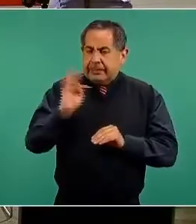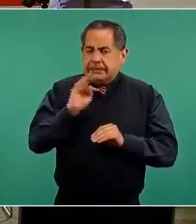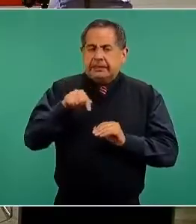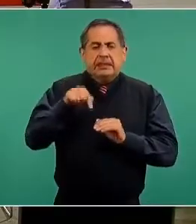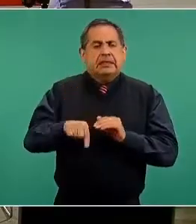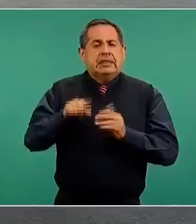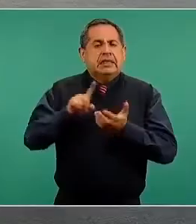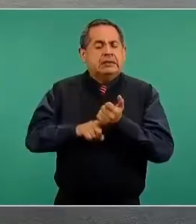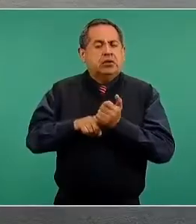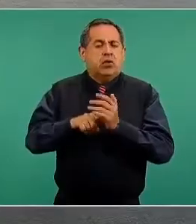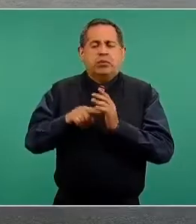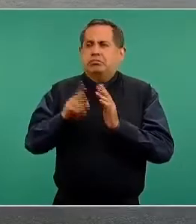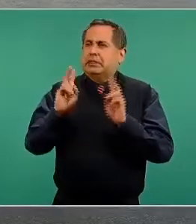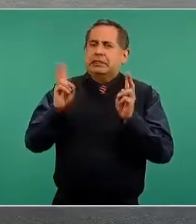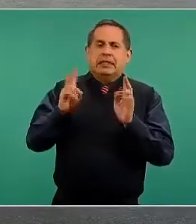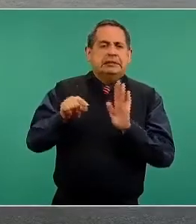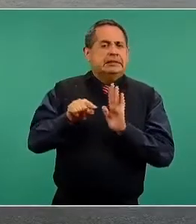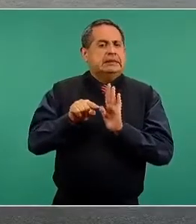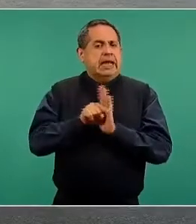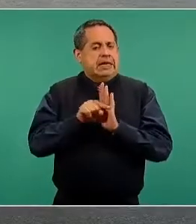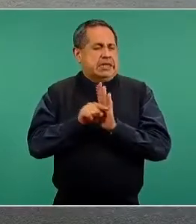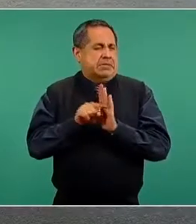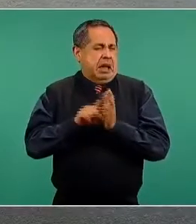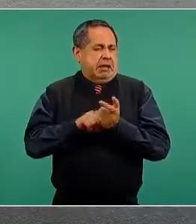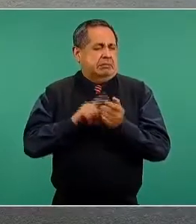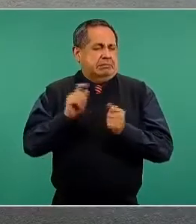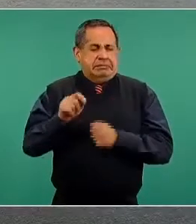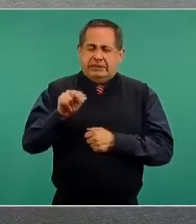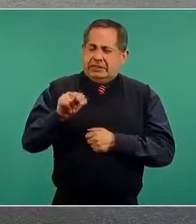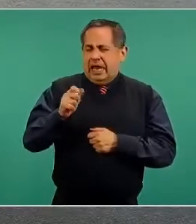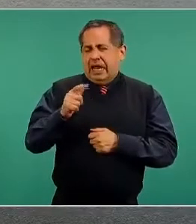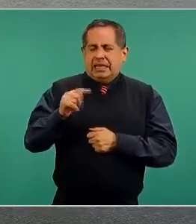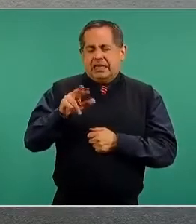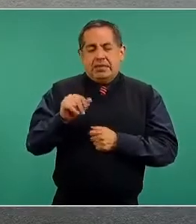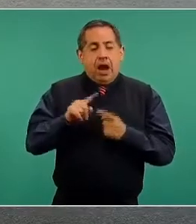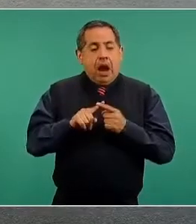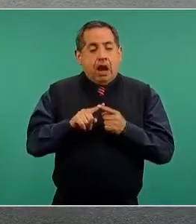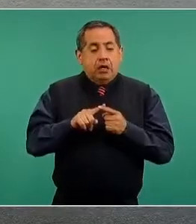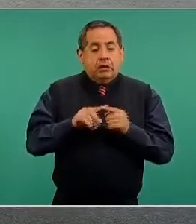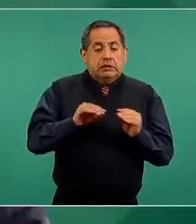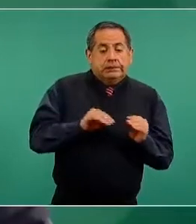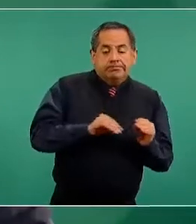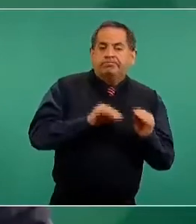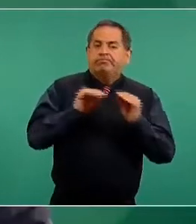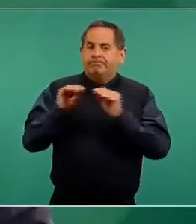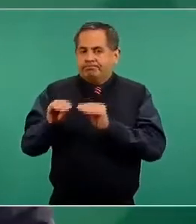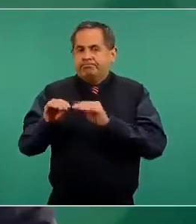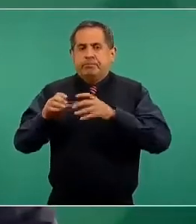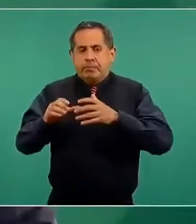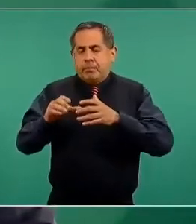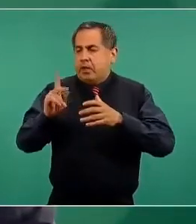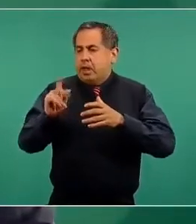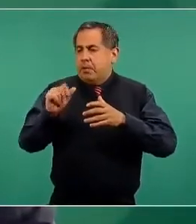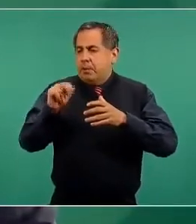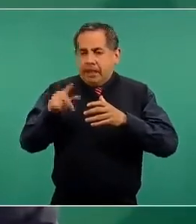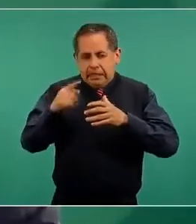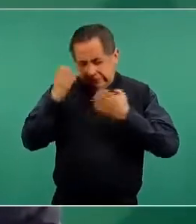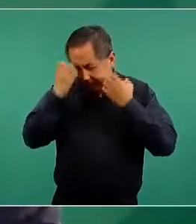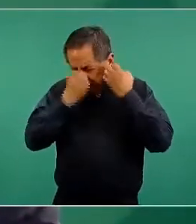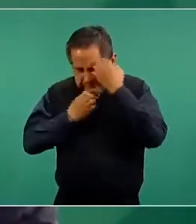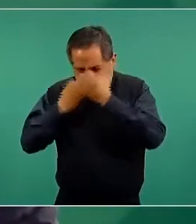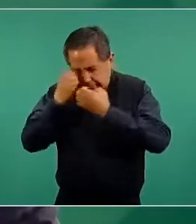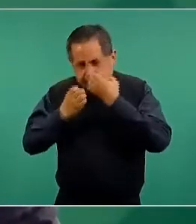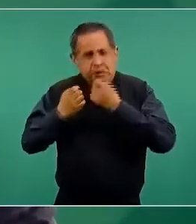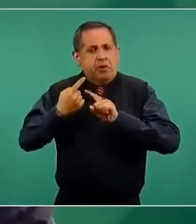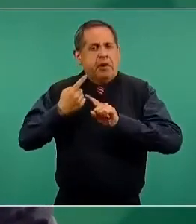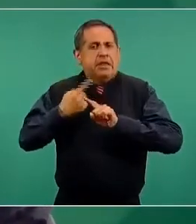cierta proporción de las que resultan negativas pasan al panel. Y en el panel se le hacen muestras para los